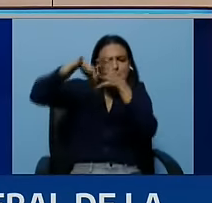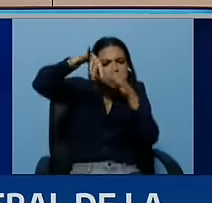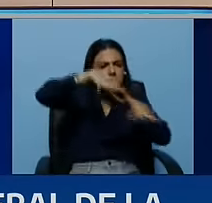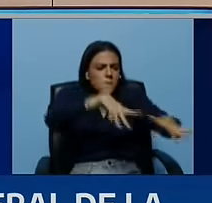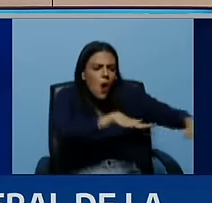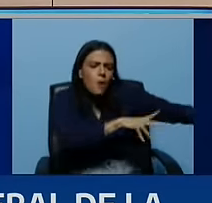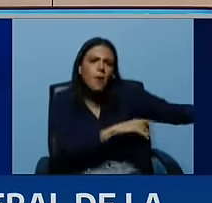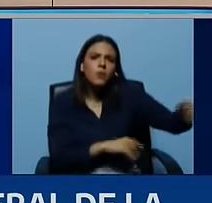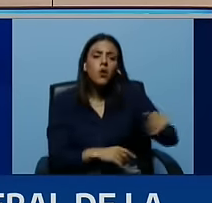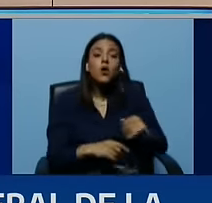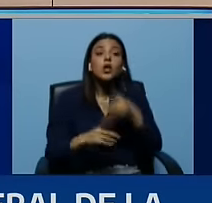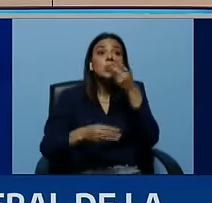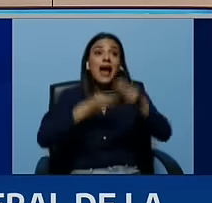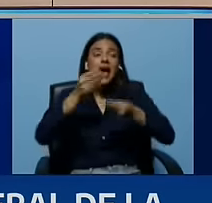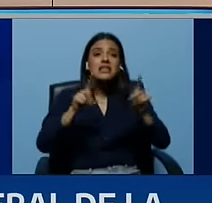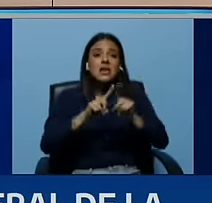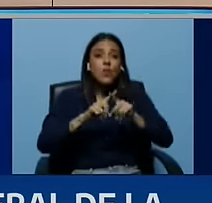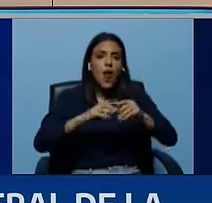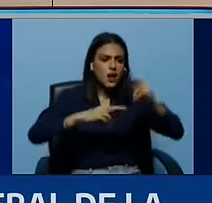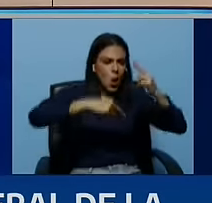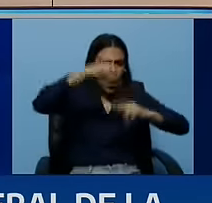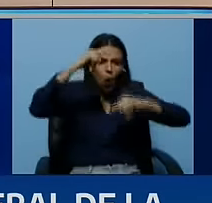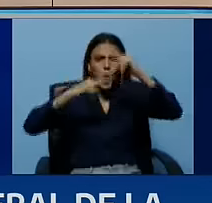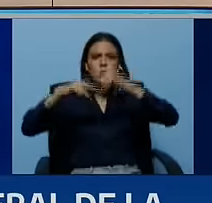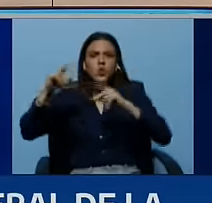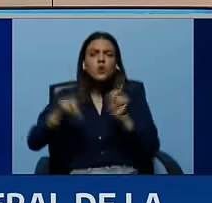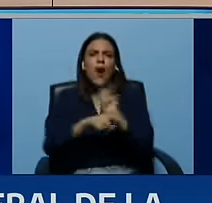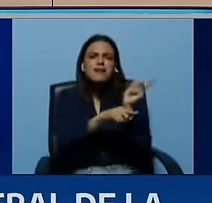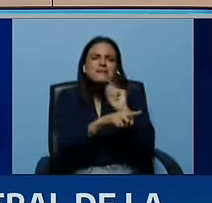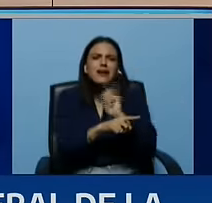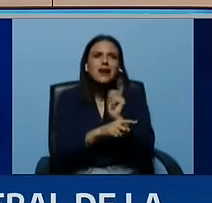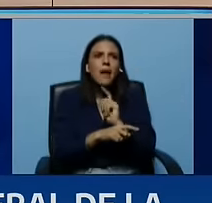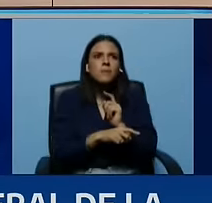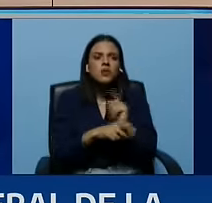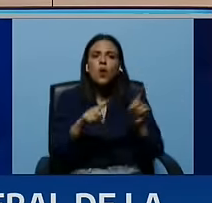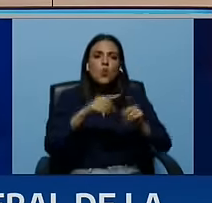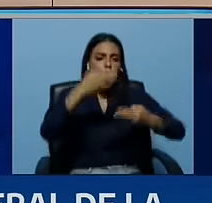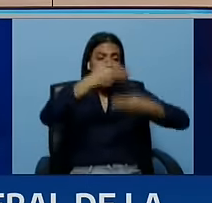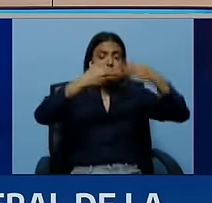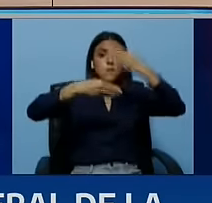Lo construyeron en tiempo récord. Un muro igualito.